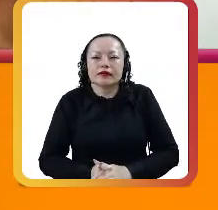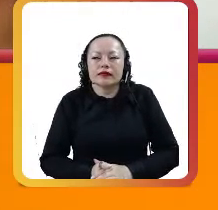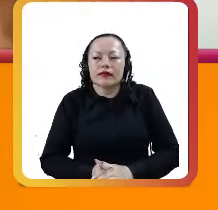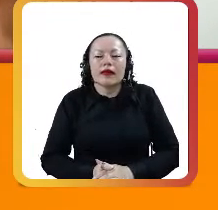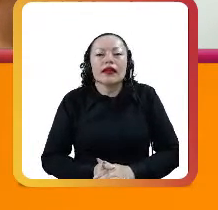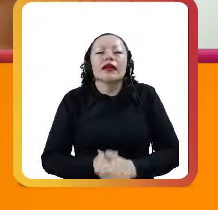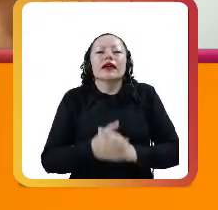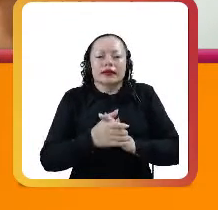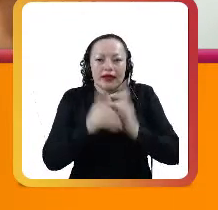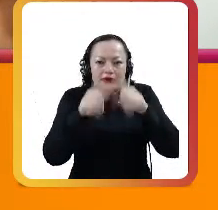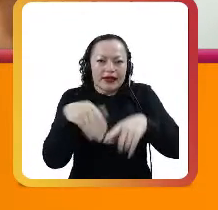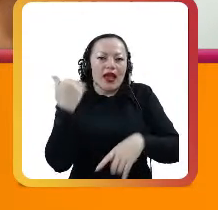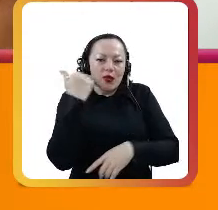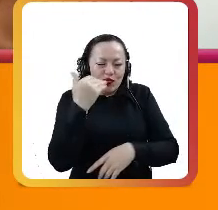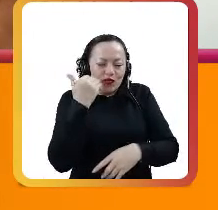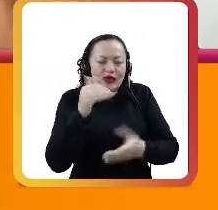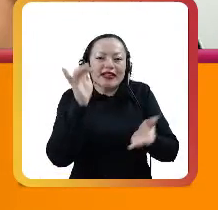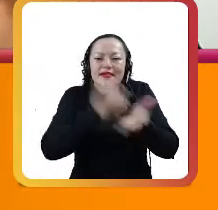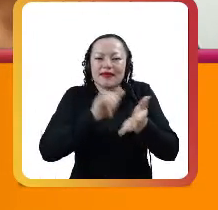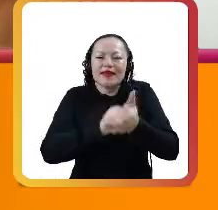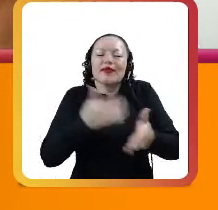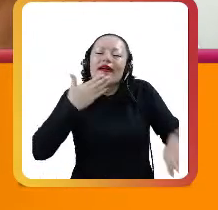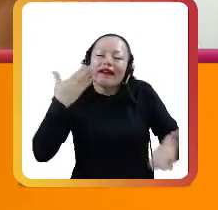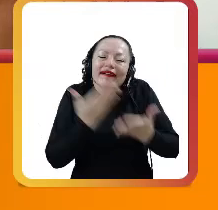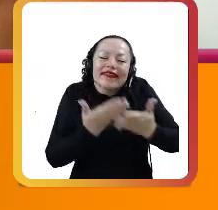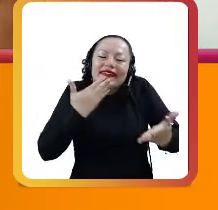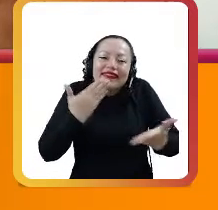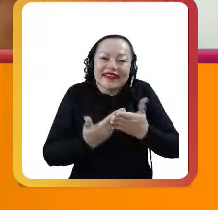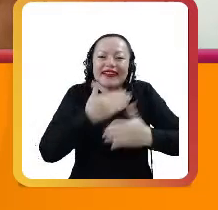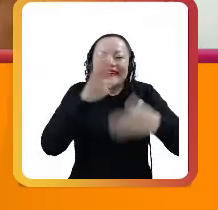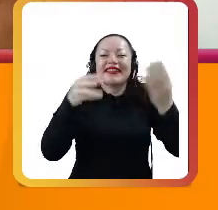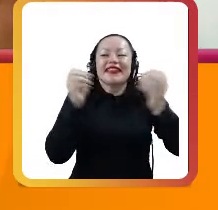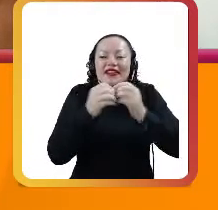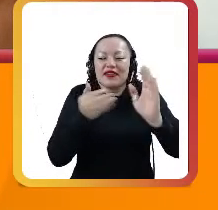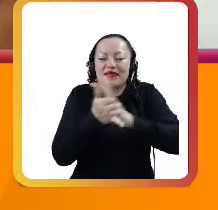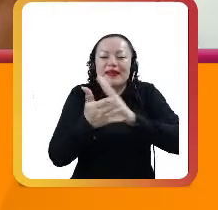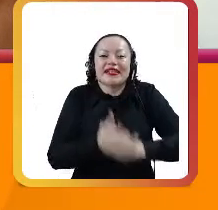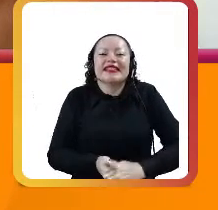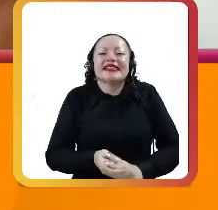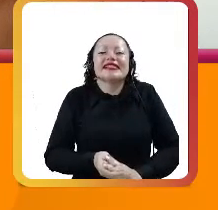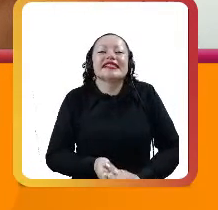Lorena dice, amén, lo mismo. Gracias, nos da la respuesta automáticamente.